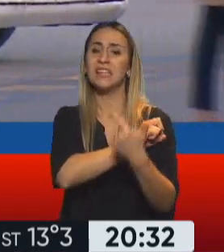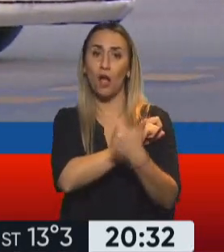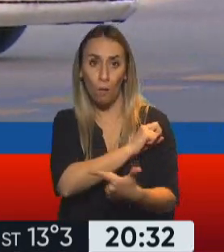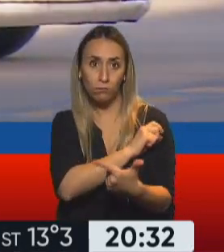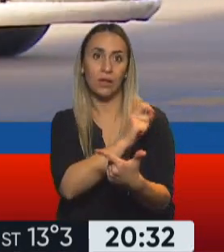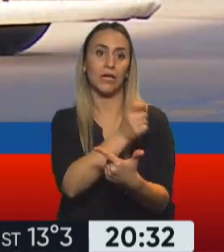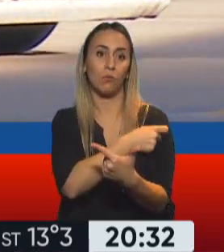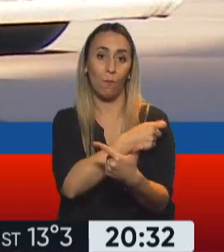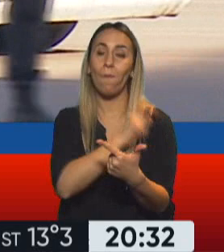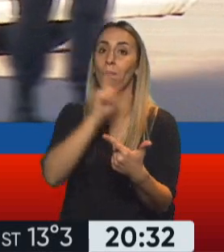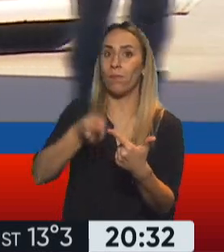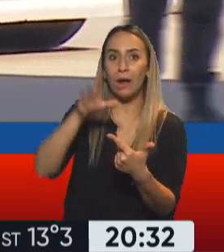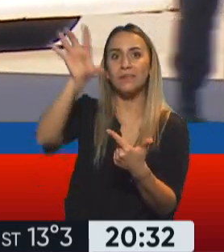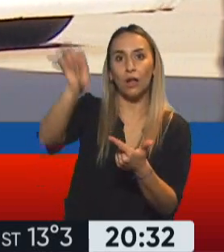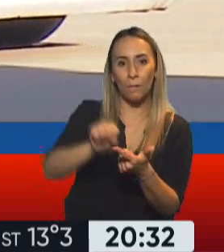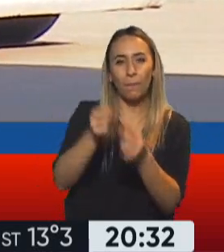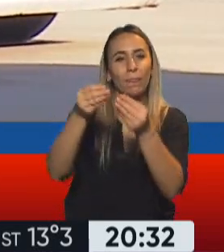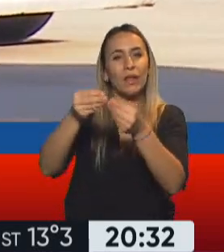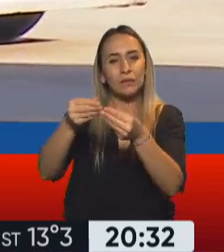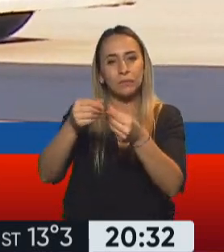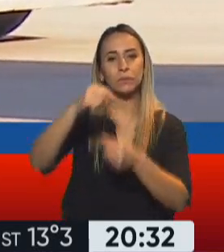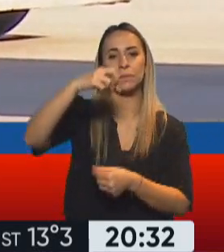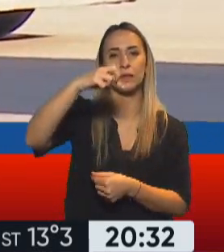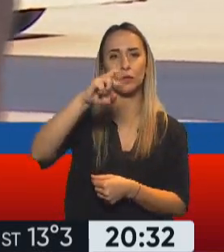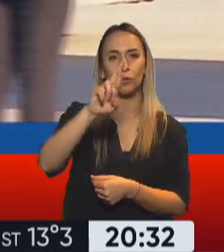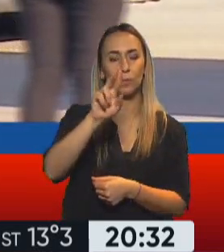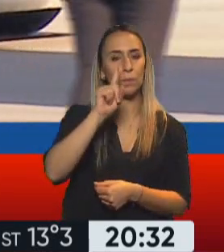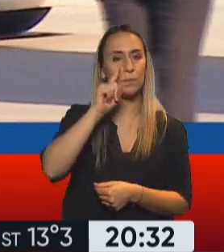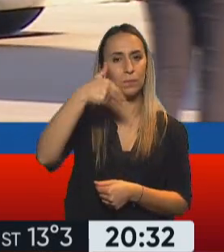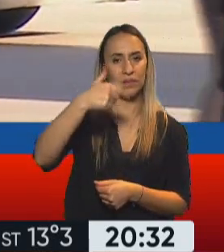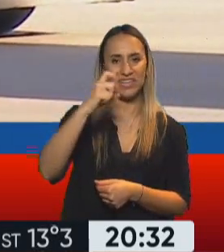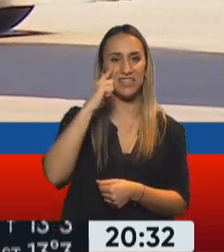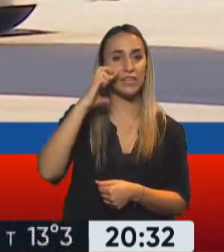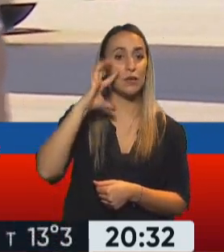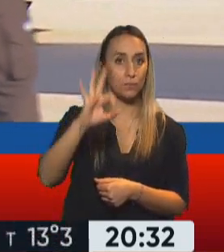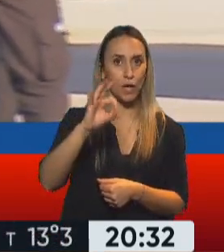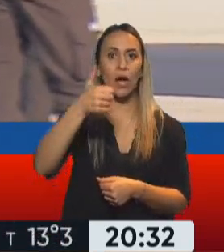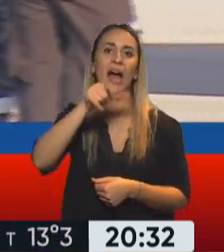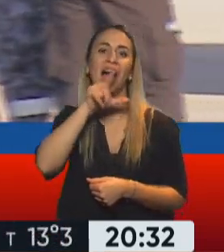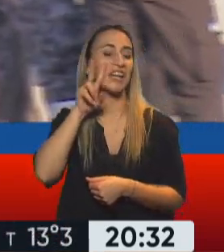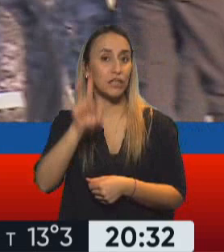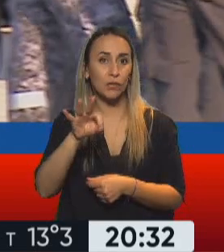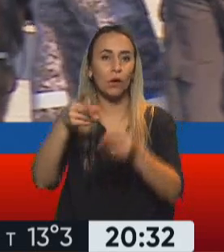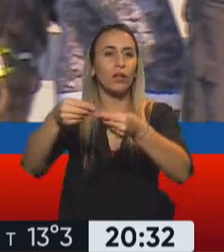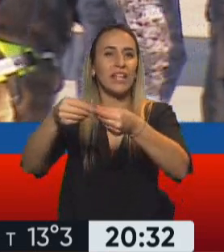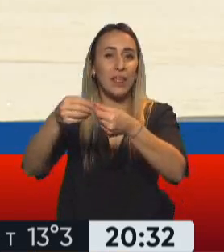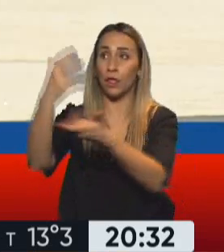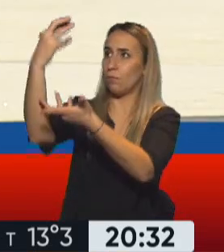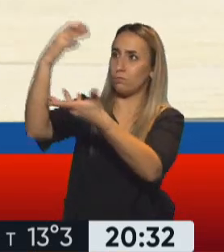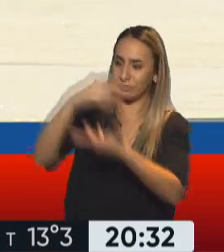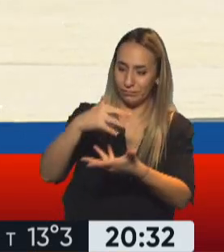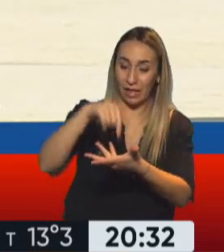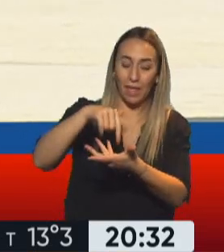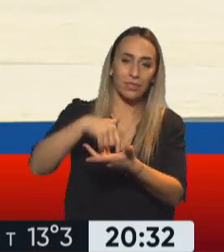activo para que se empiecen a producir las vacunas spot de kla spot de vida en argentina se